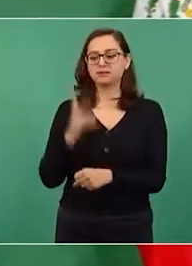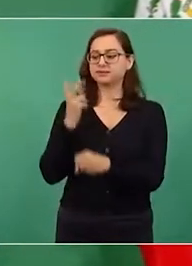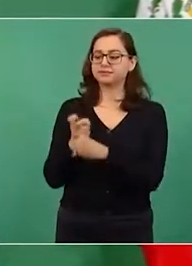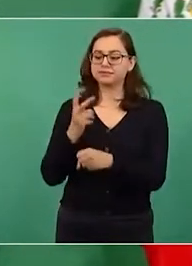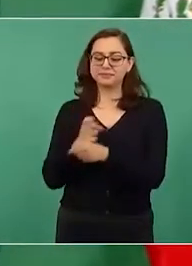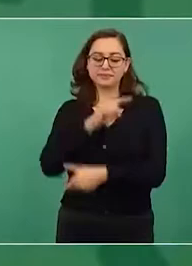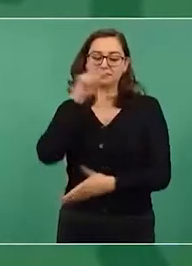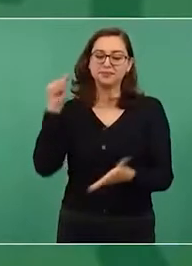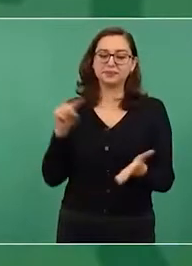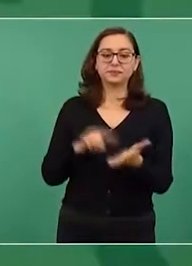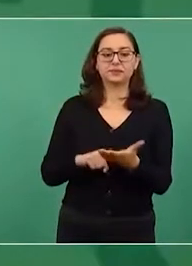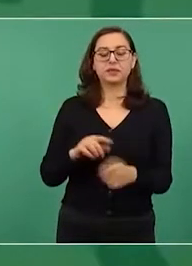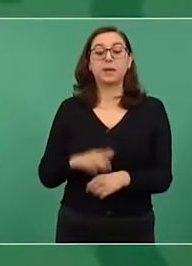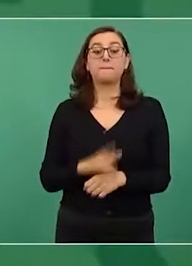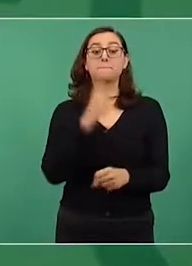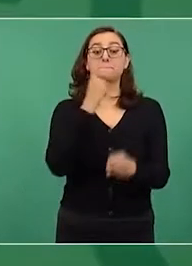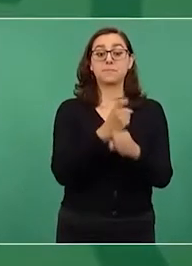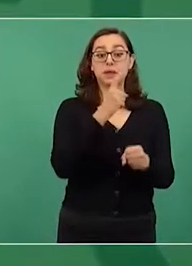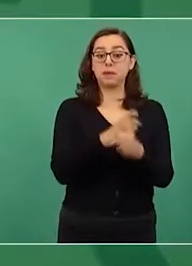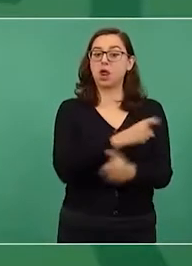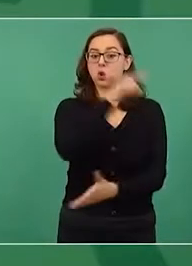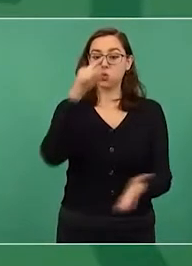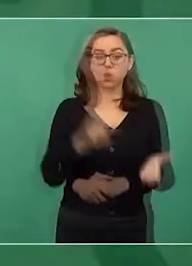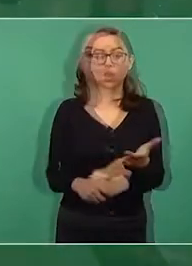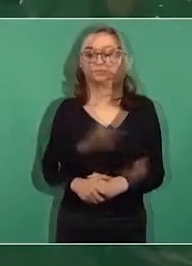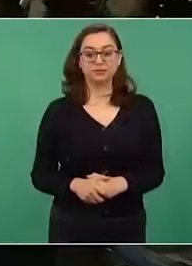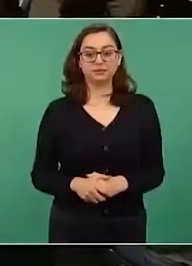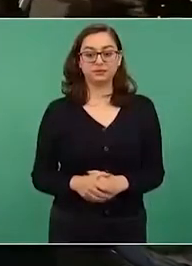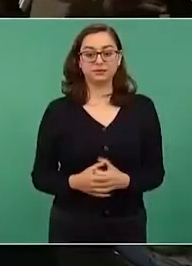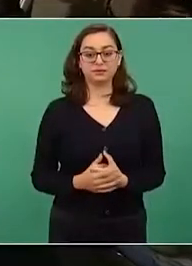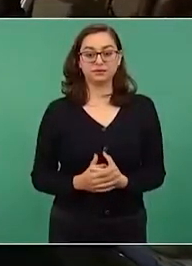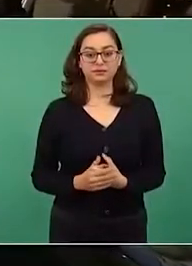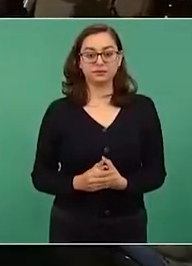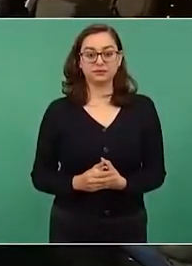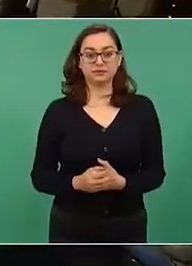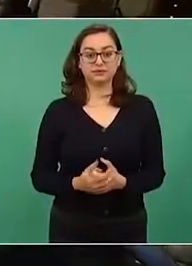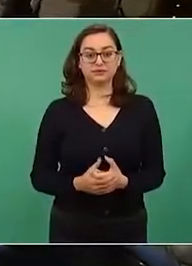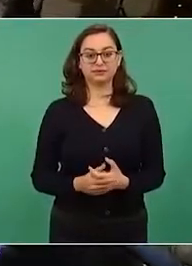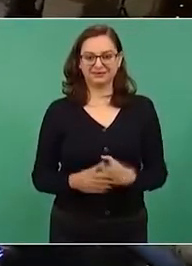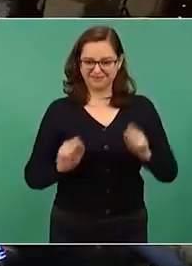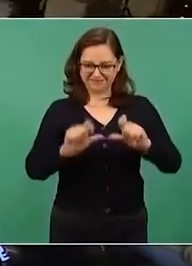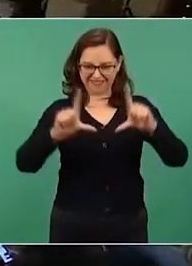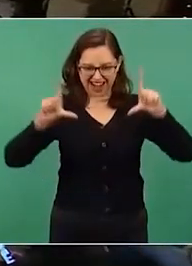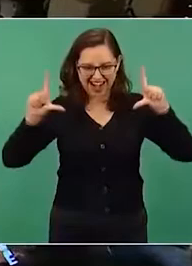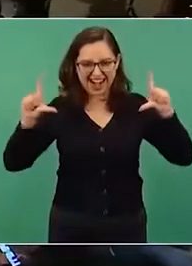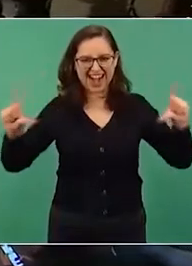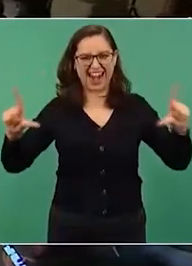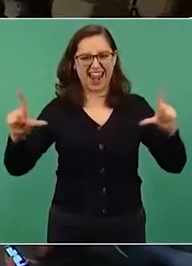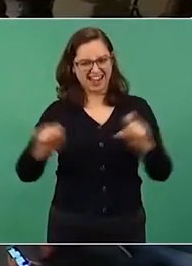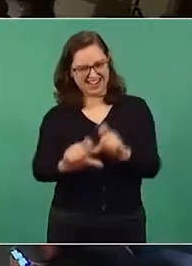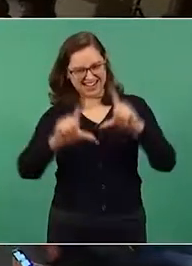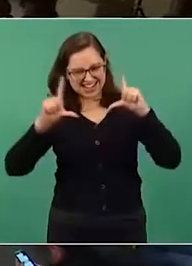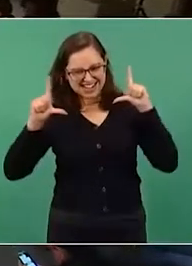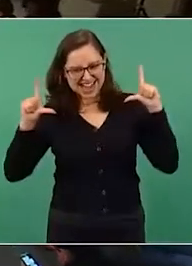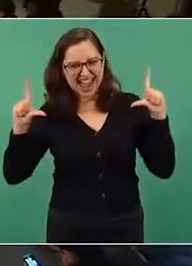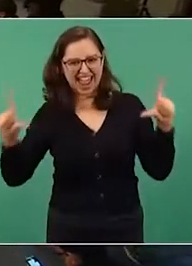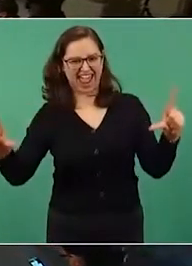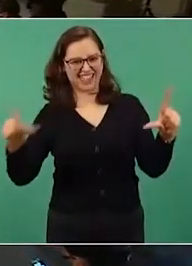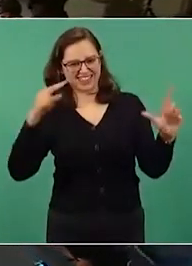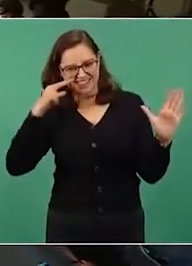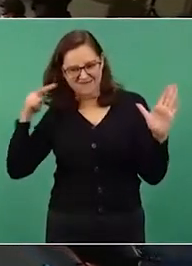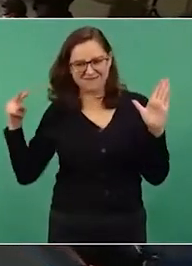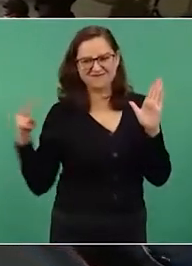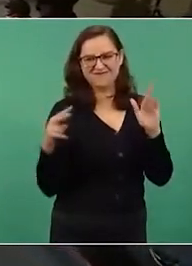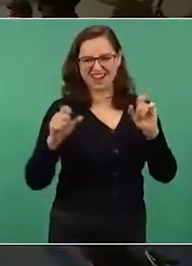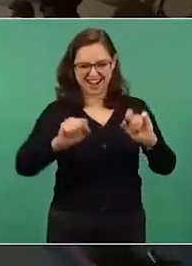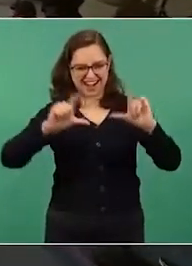presidente de la India. No lo puedes ampliar así, grandotote, grandotote.